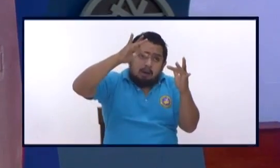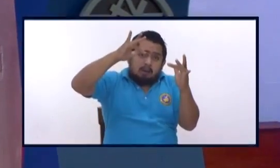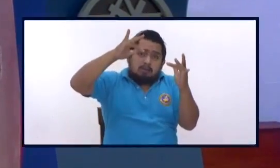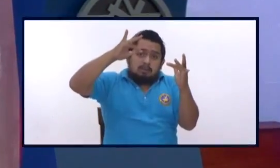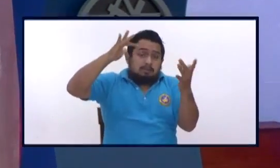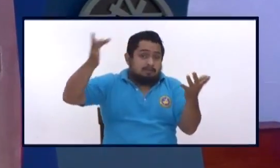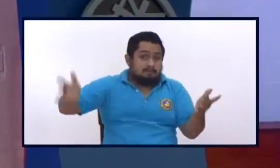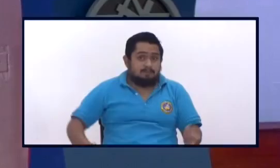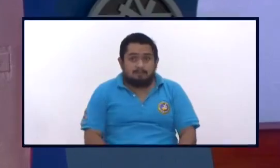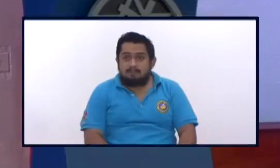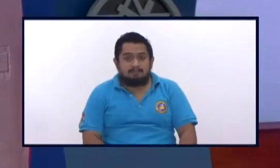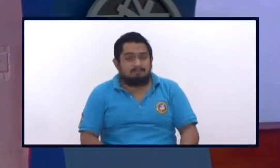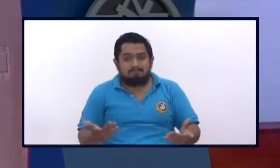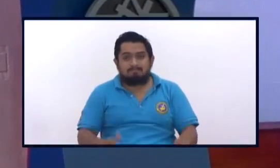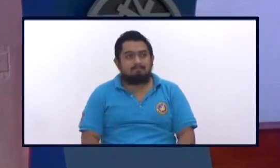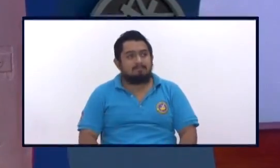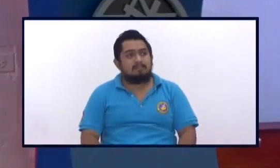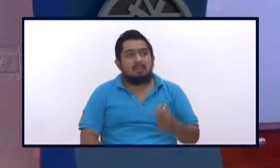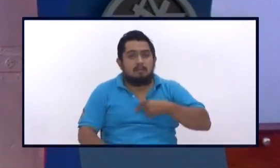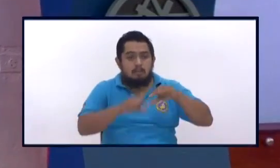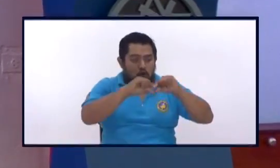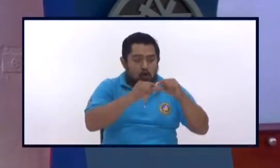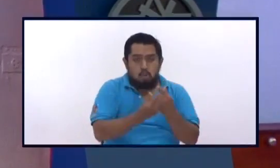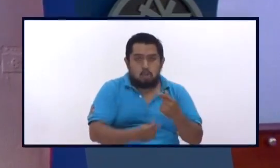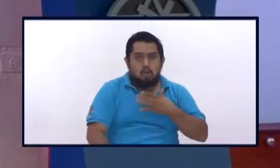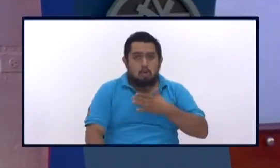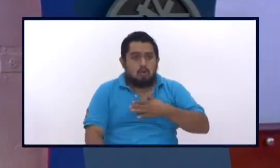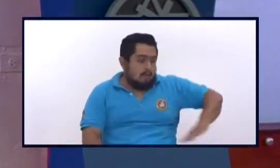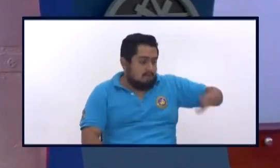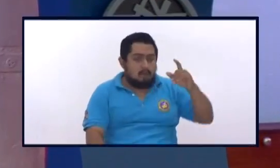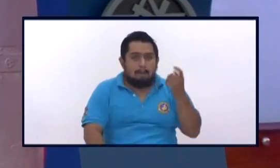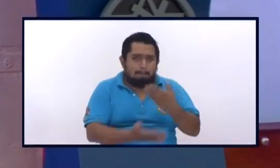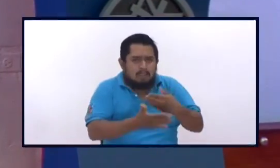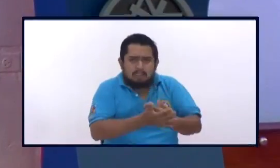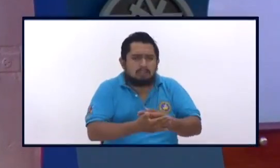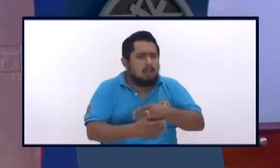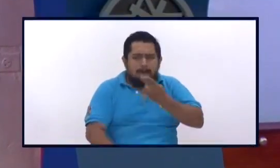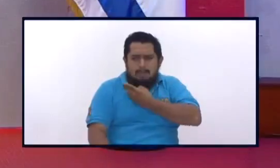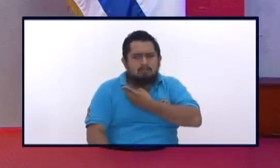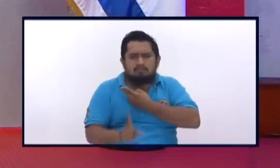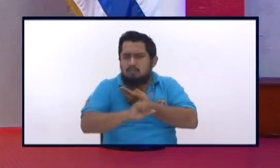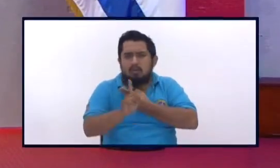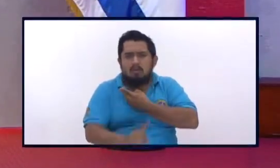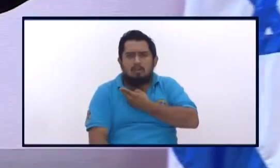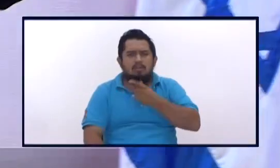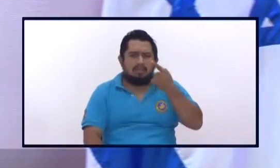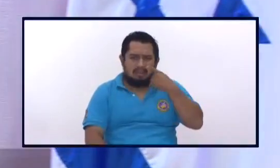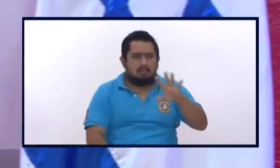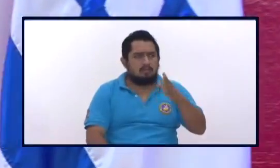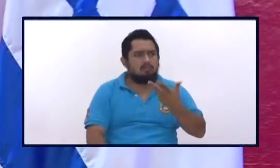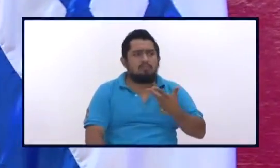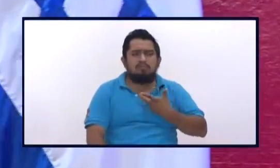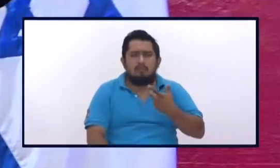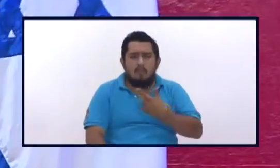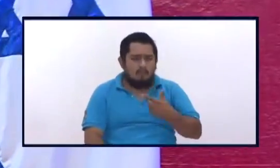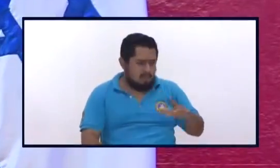será que la cobertura de dios llega en nuestro grupo porque no tenéis que ir a un hotel un casino para pecar no pero será que llega donde no te será que la cobertura